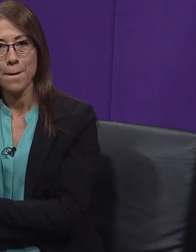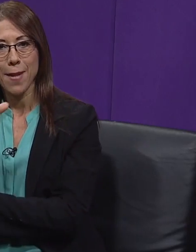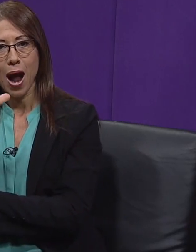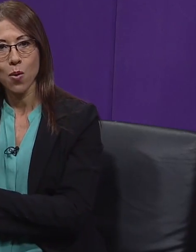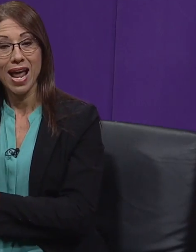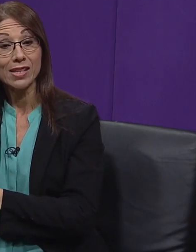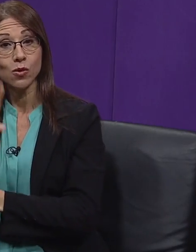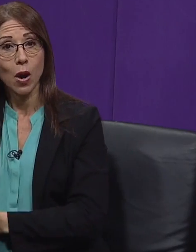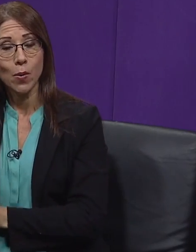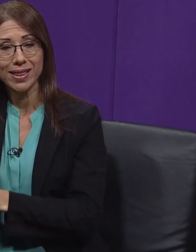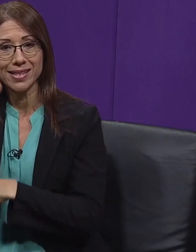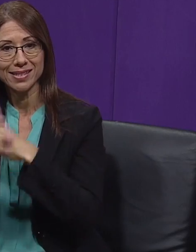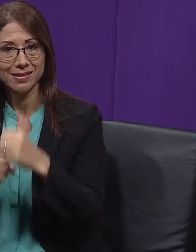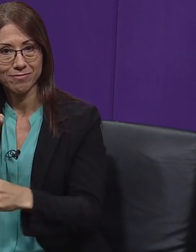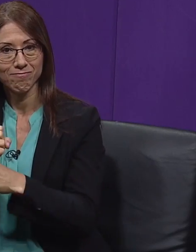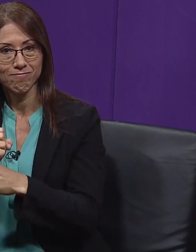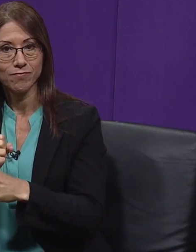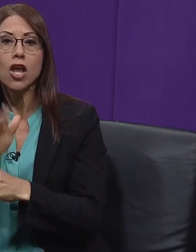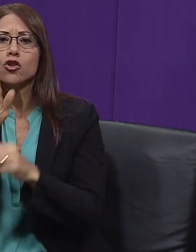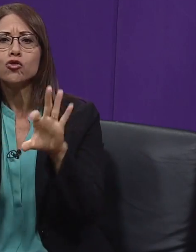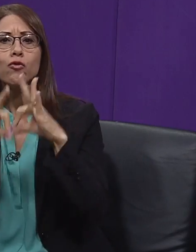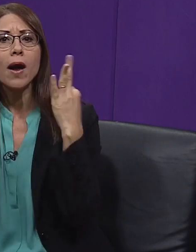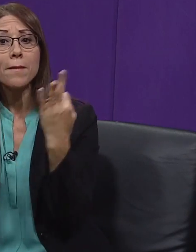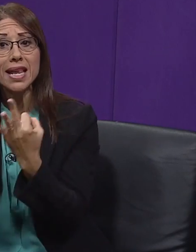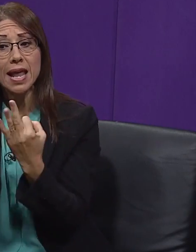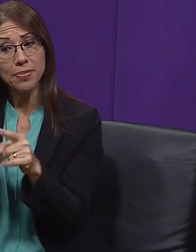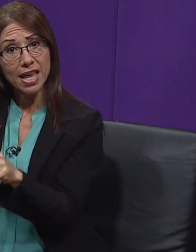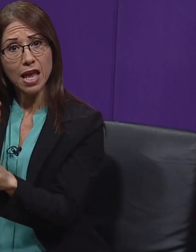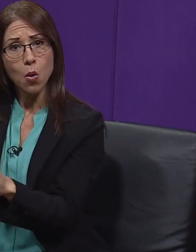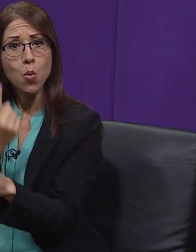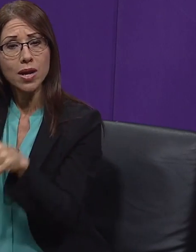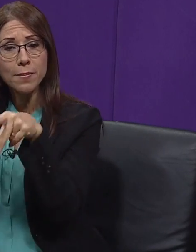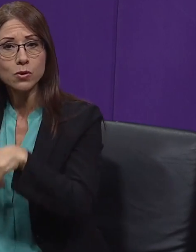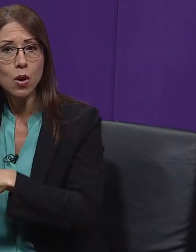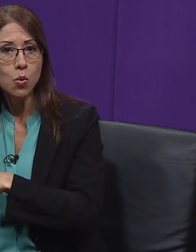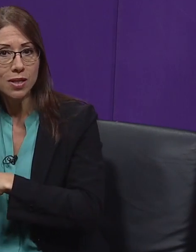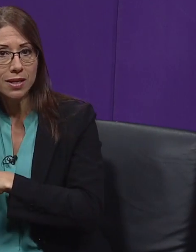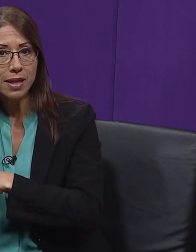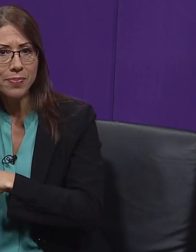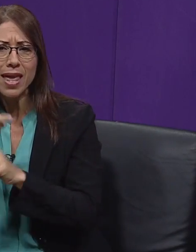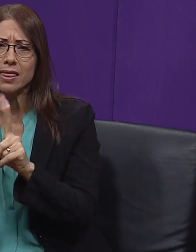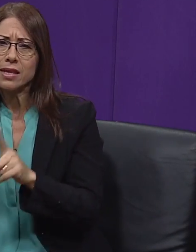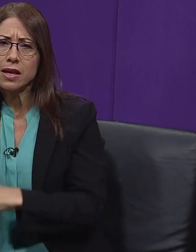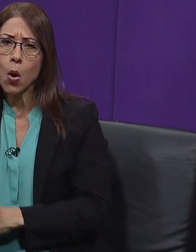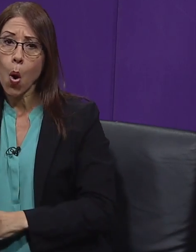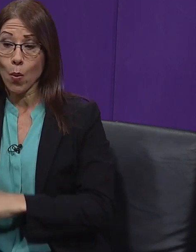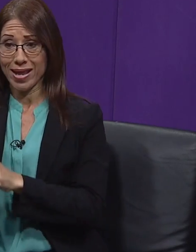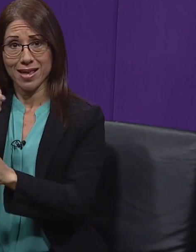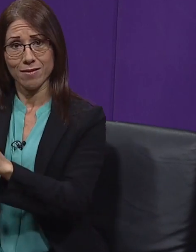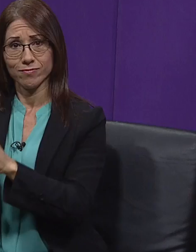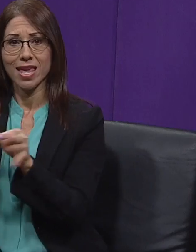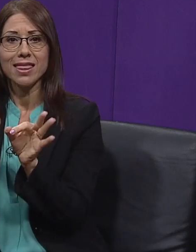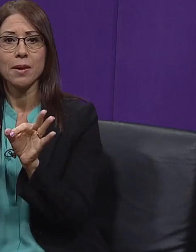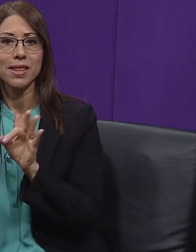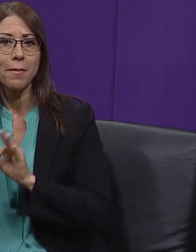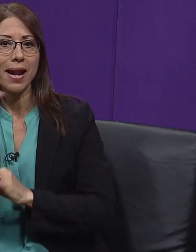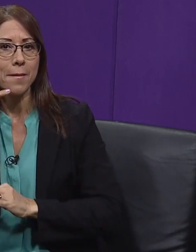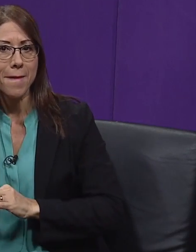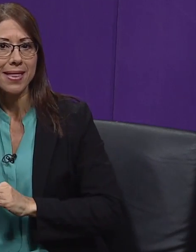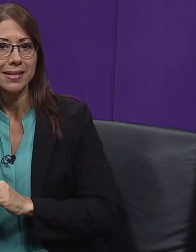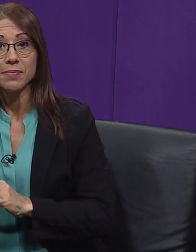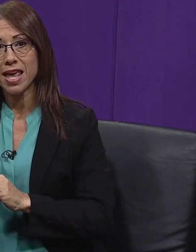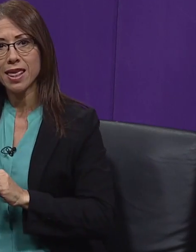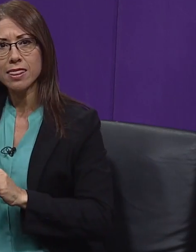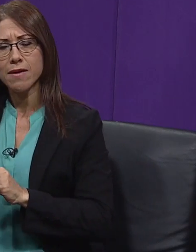Paula es una joven de 16 años. En su familia ella es la única oyente, por lo que desde muy joven es la intérprete de sus padres. Ella